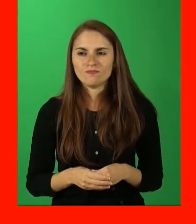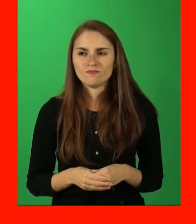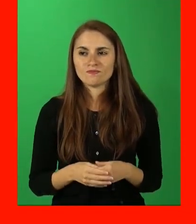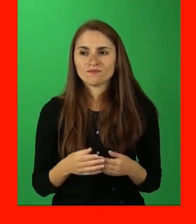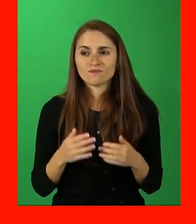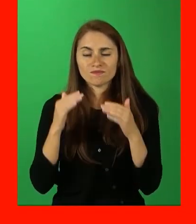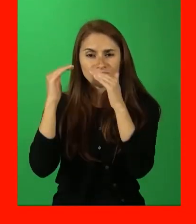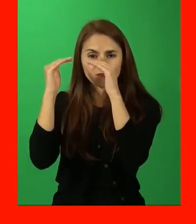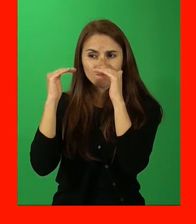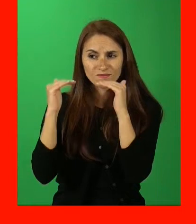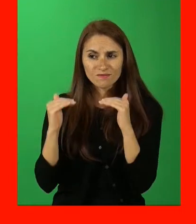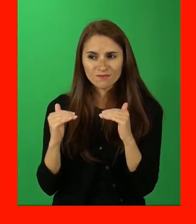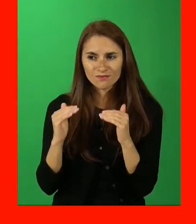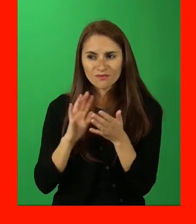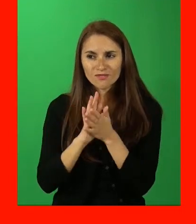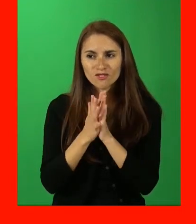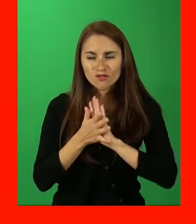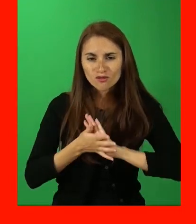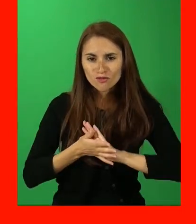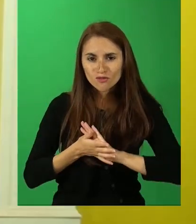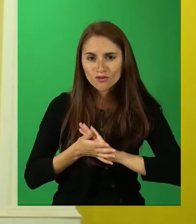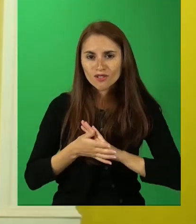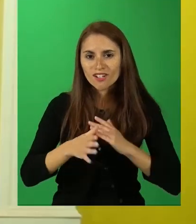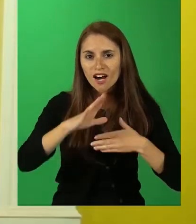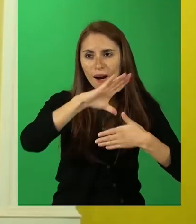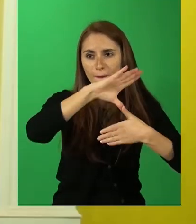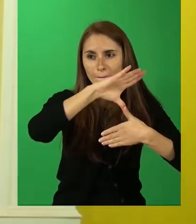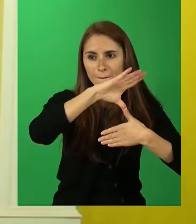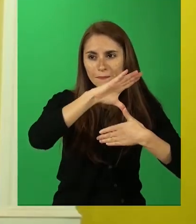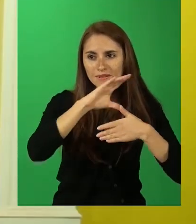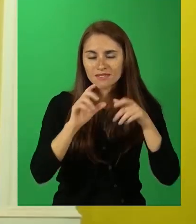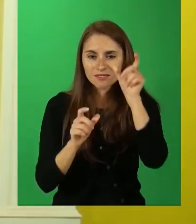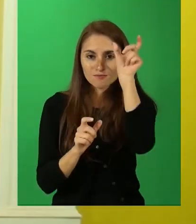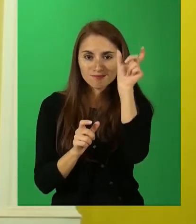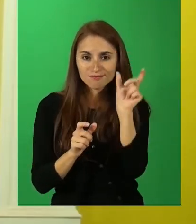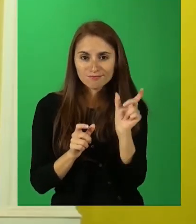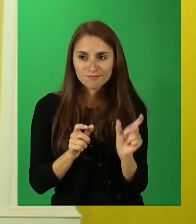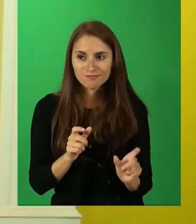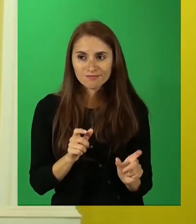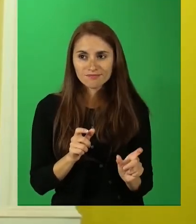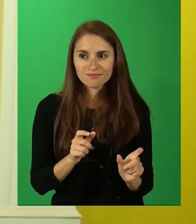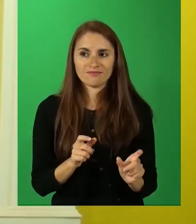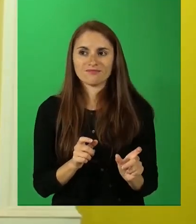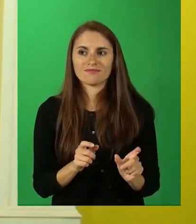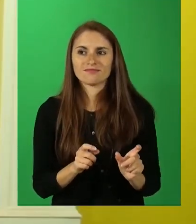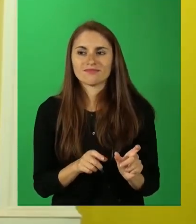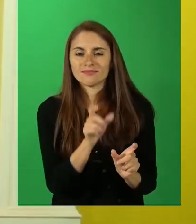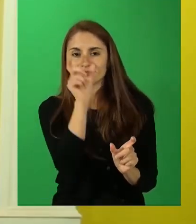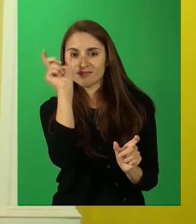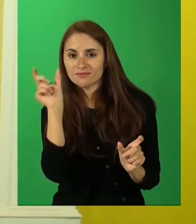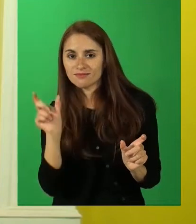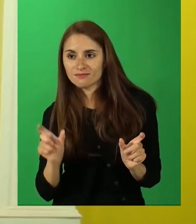Y todo esto es americano. Todo esto es americano.